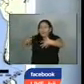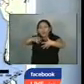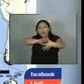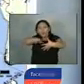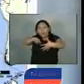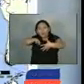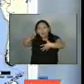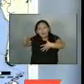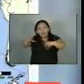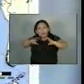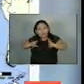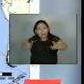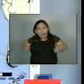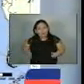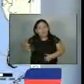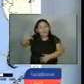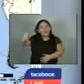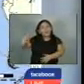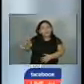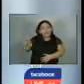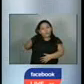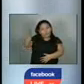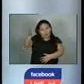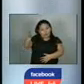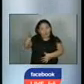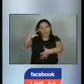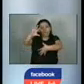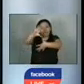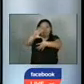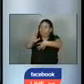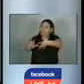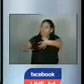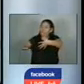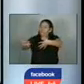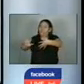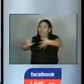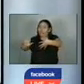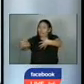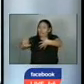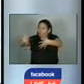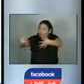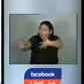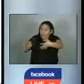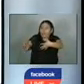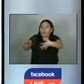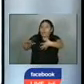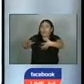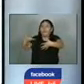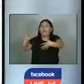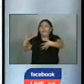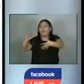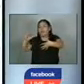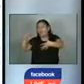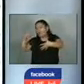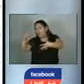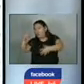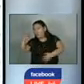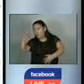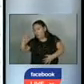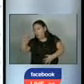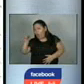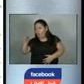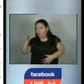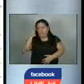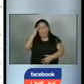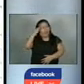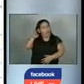dicho, es el gobierno de Francia. Es parte de una colectividad de Nueva Caledonia. Es pues un lugar que no es